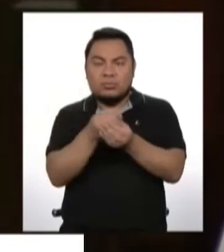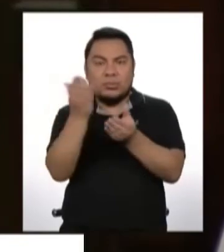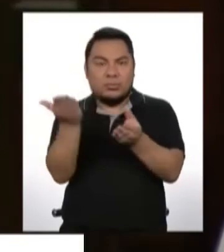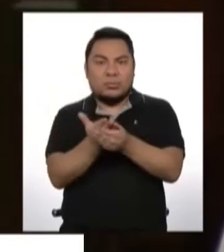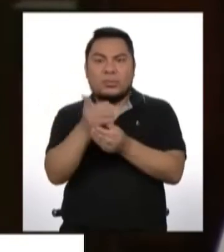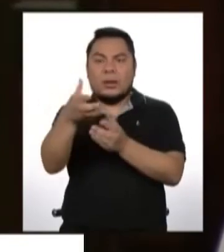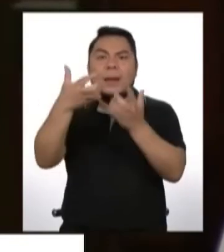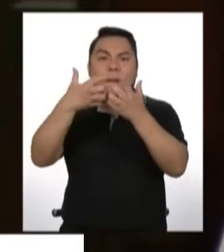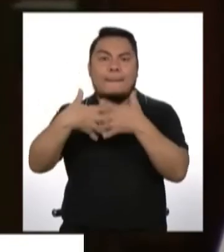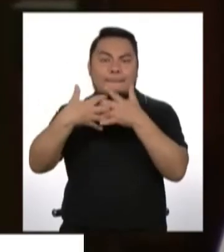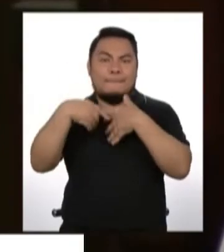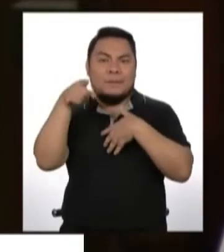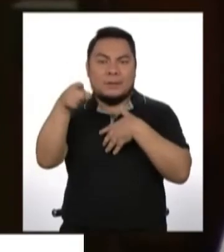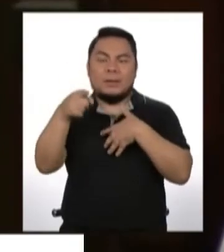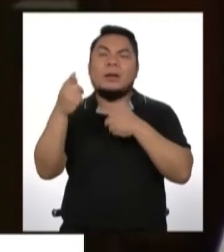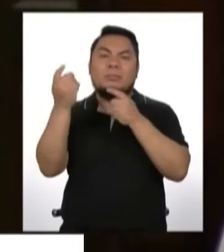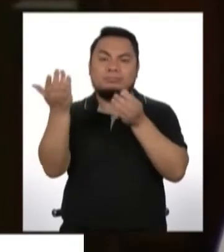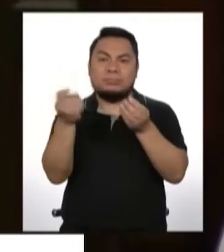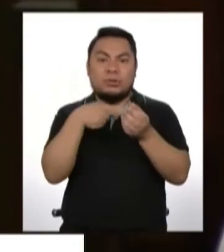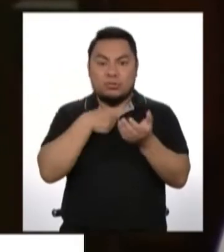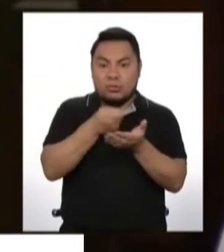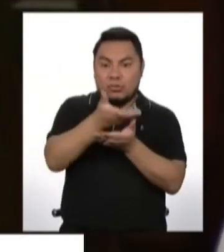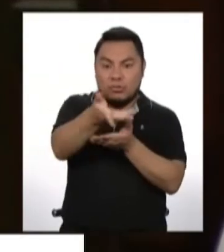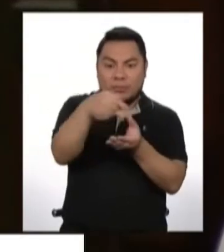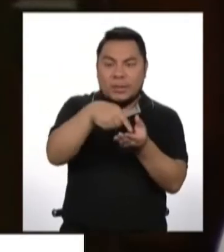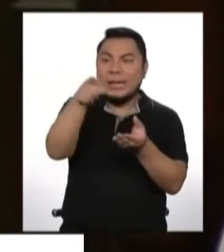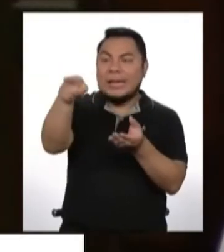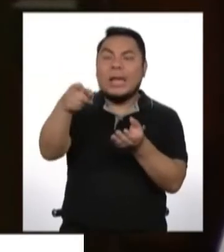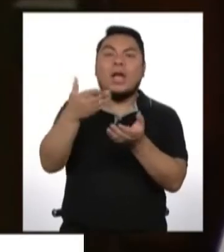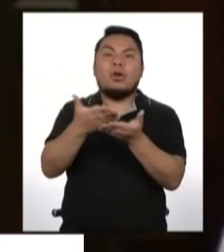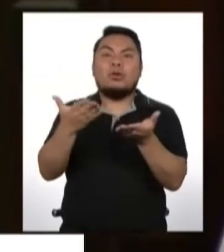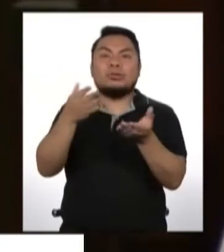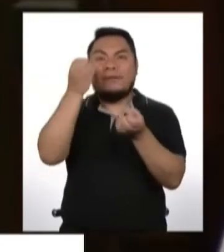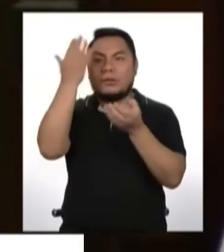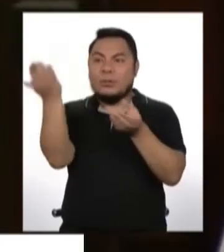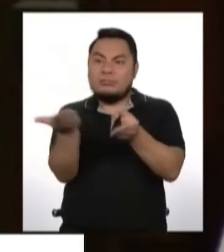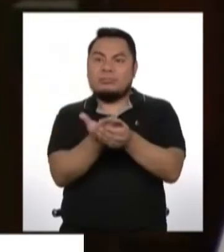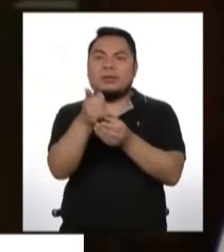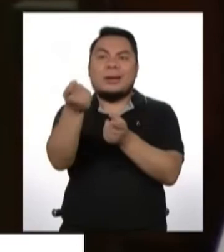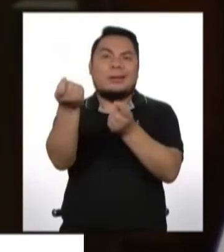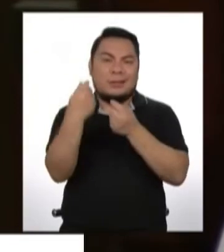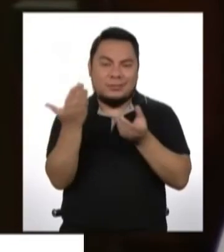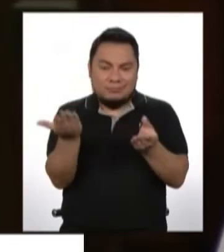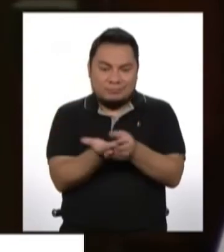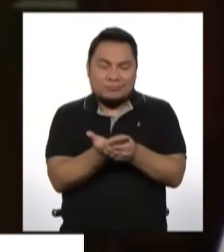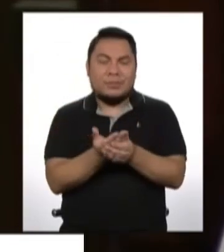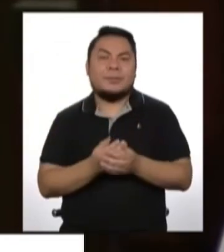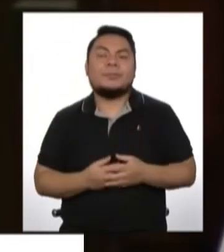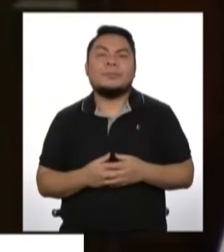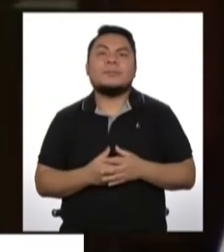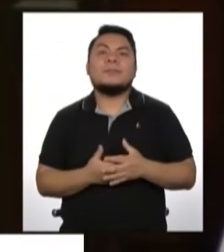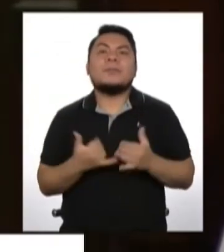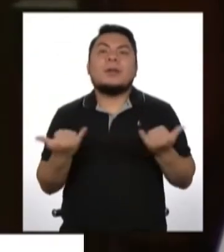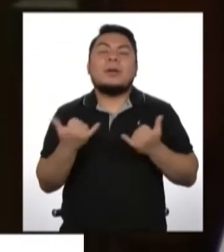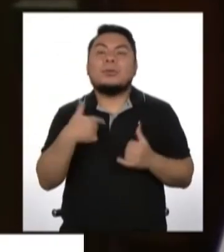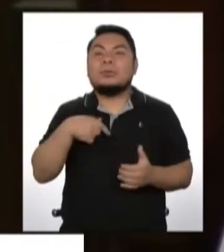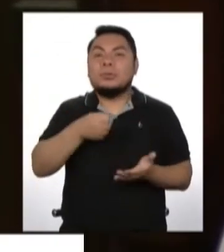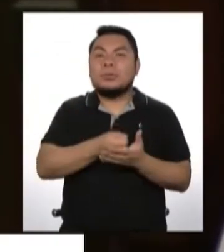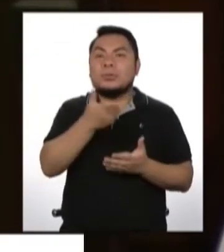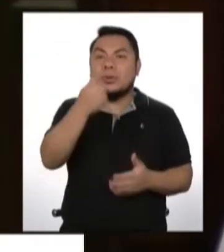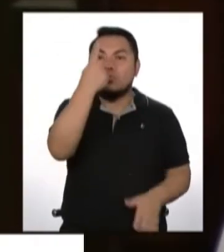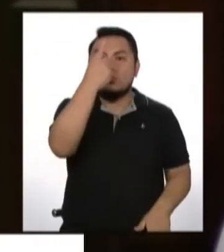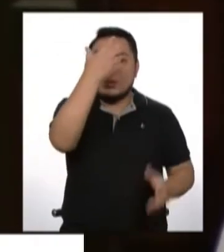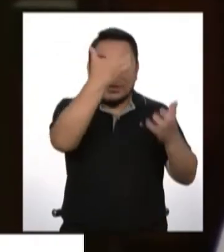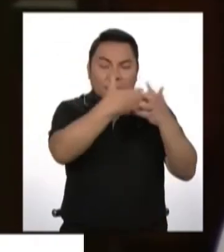empresa productora del insumo. Pero para evitar que nos enganchemos solo a un productor, hemos